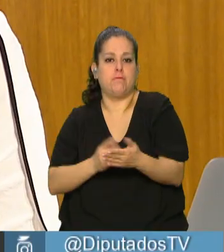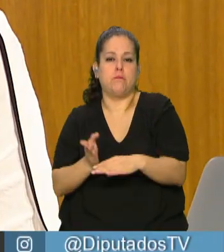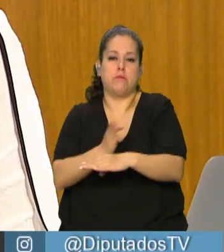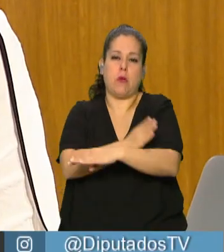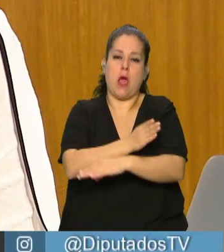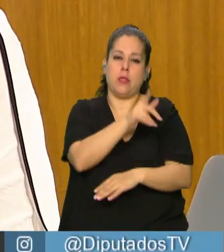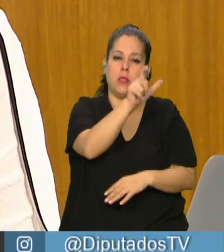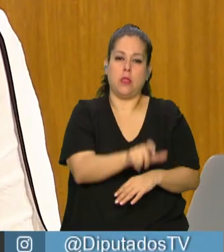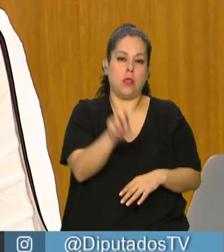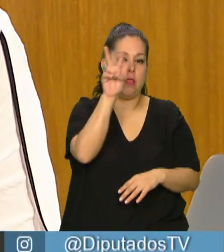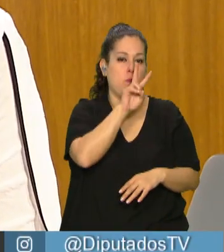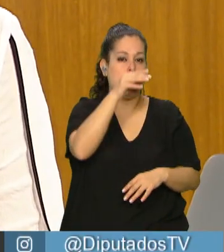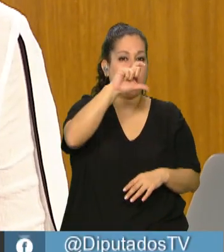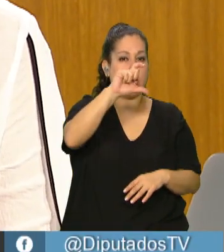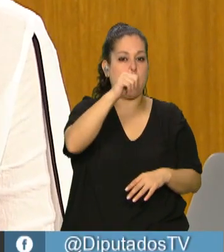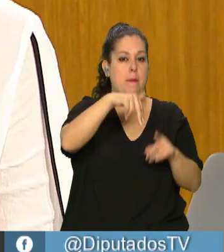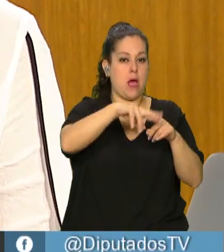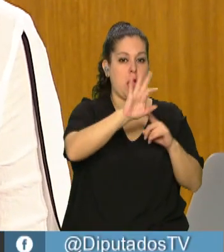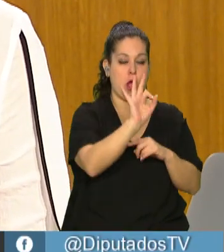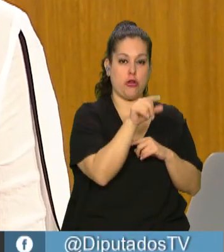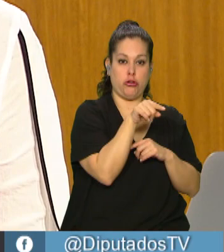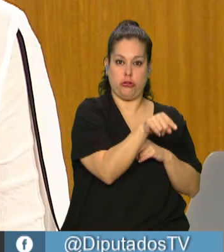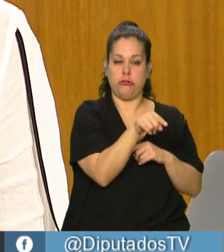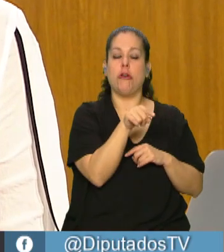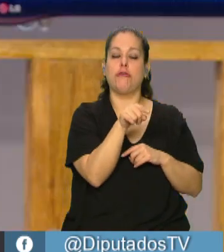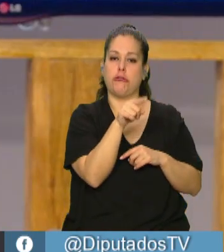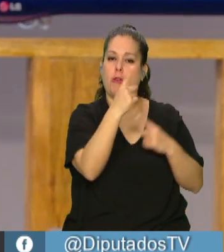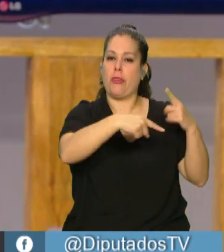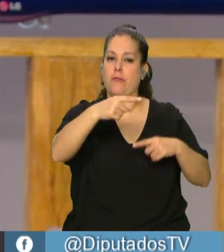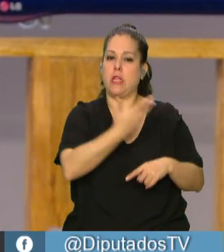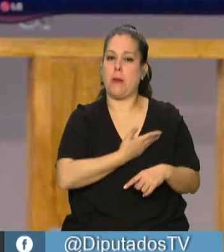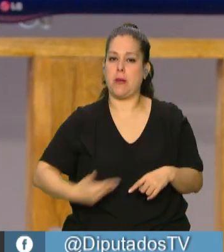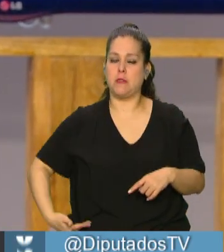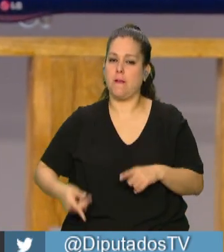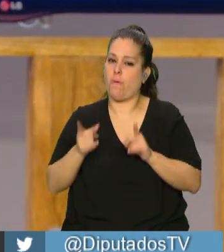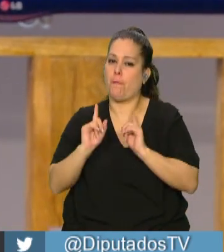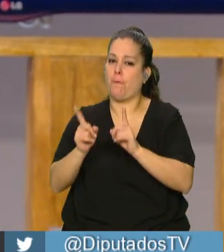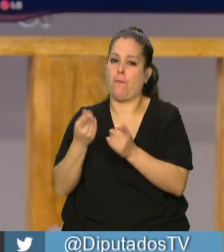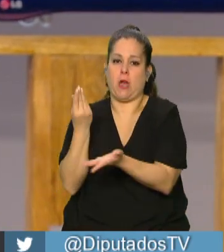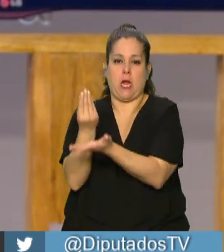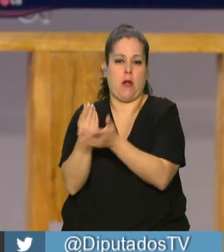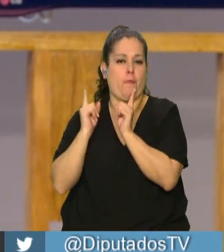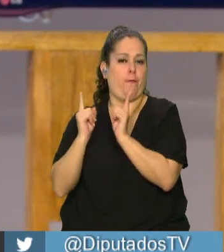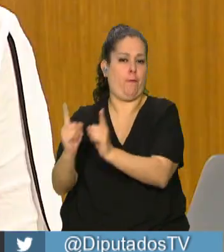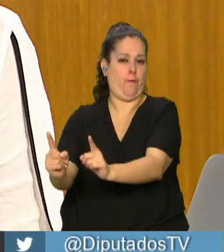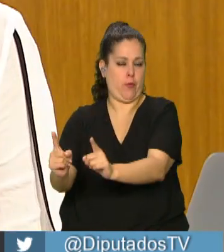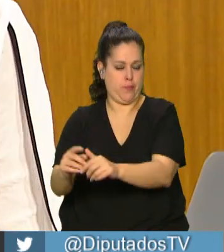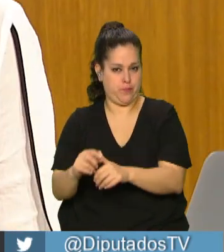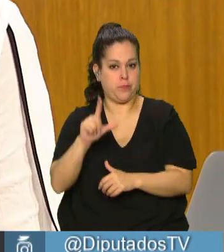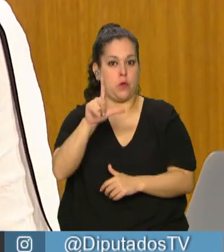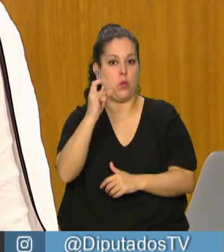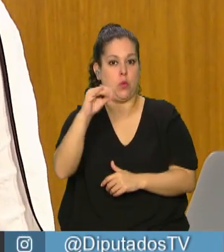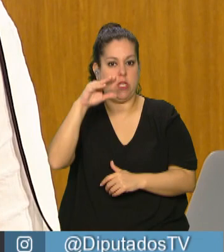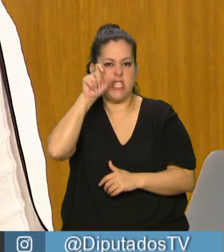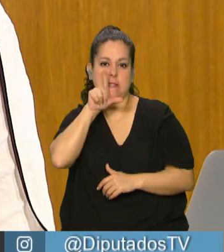momento, y a partir de ahí los distintos presidentes la conservaron en el cargo. ¿Y qué es lo que